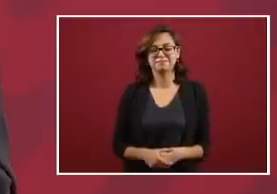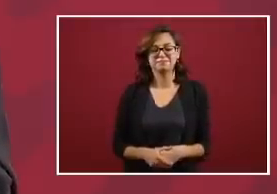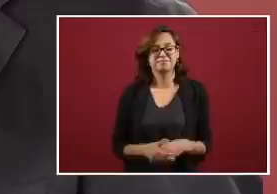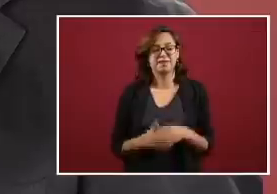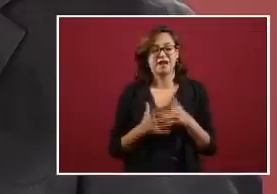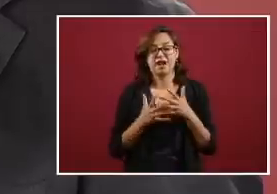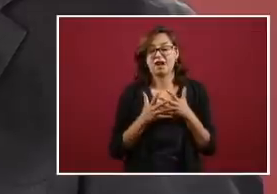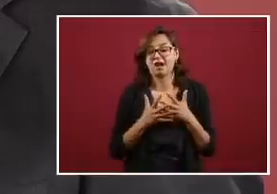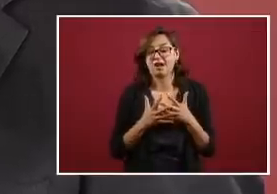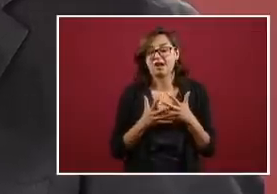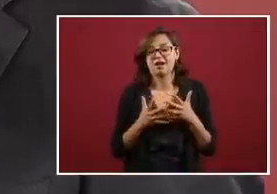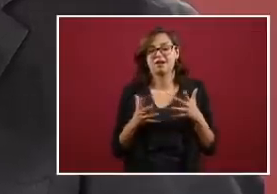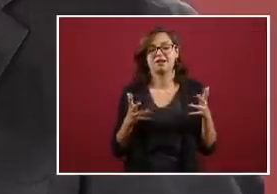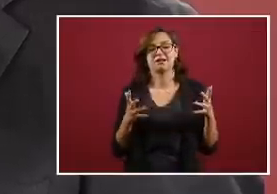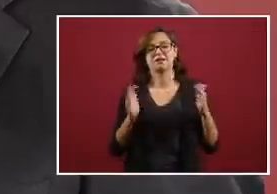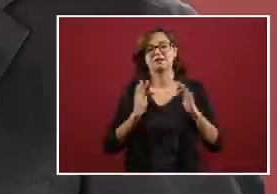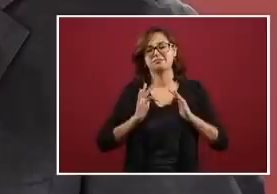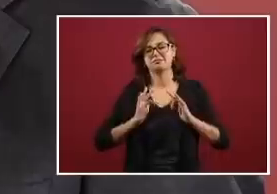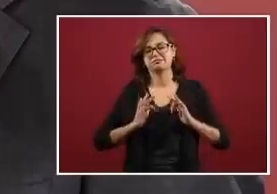satisfacción.